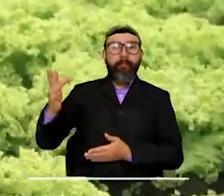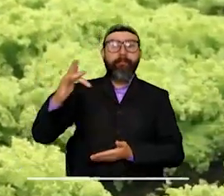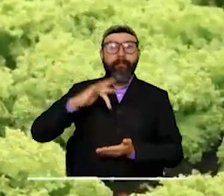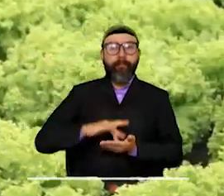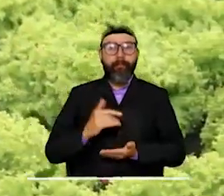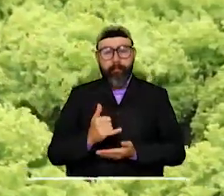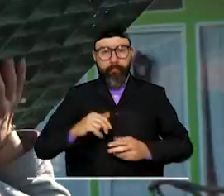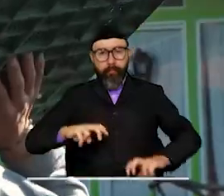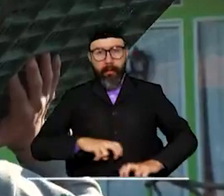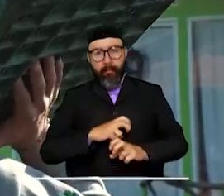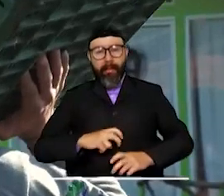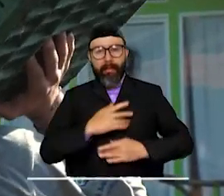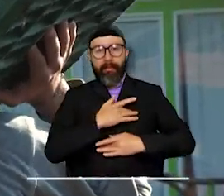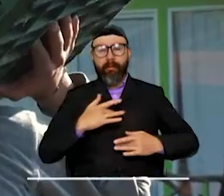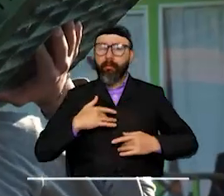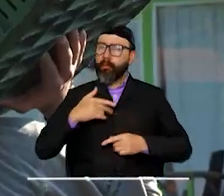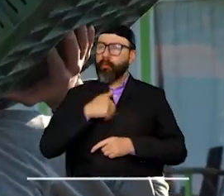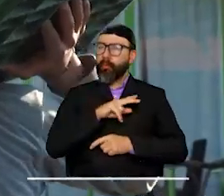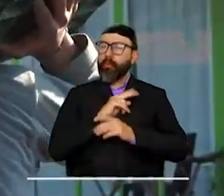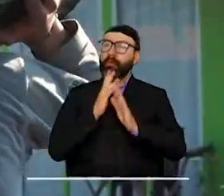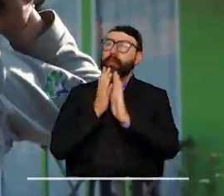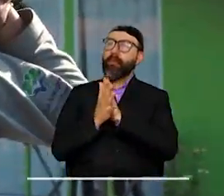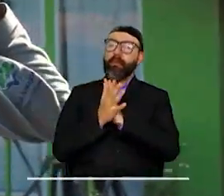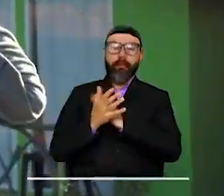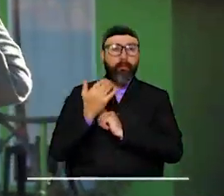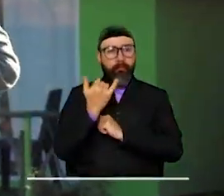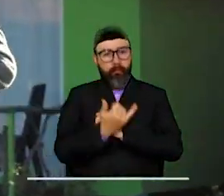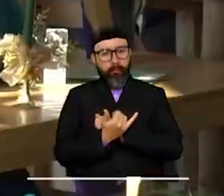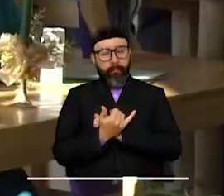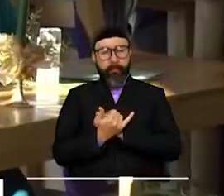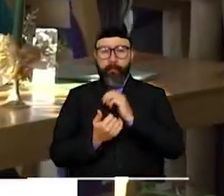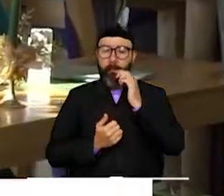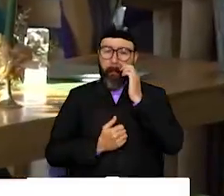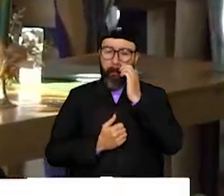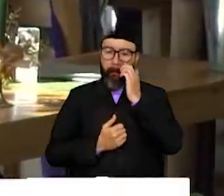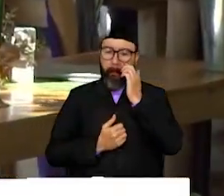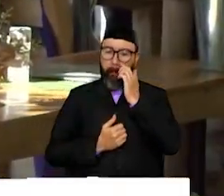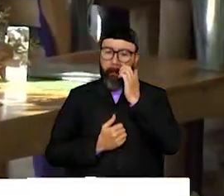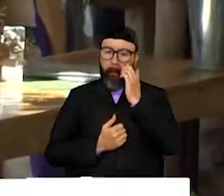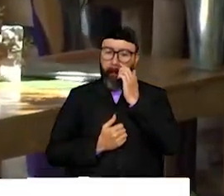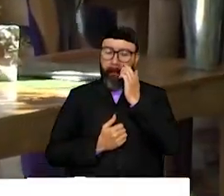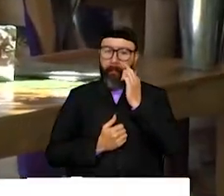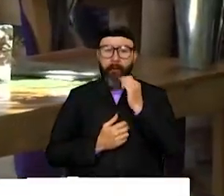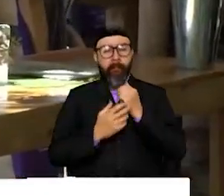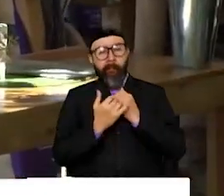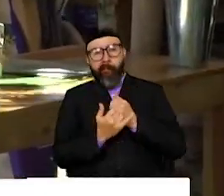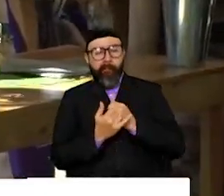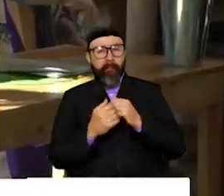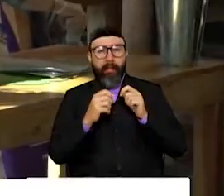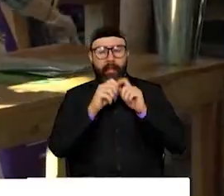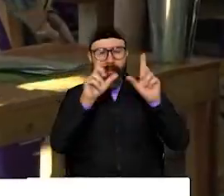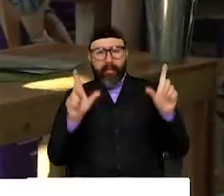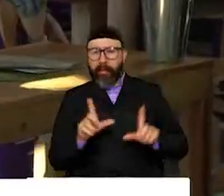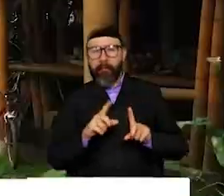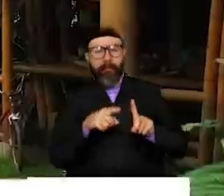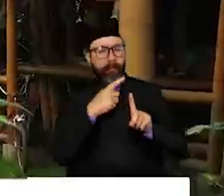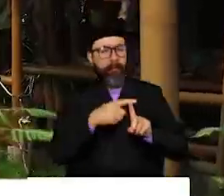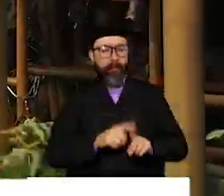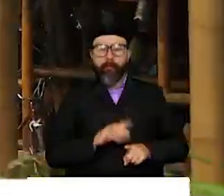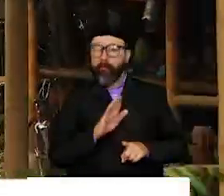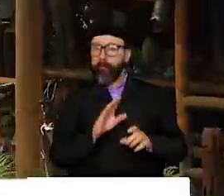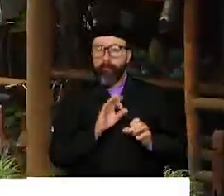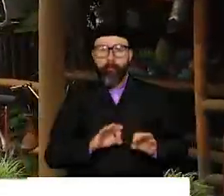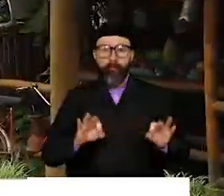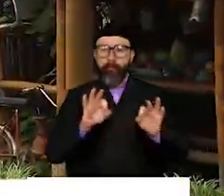Salud, les contamos que acá existen una serie de exámenes muy importantes,